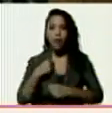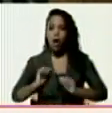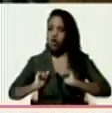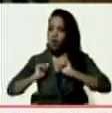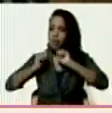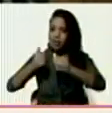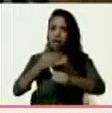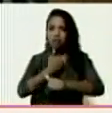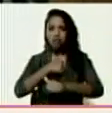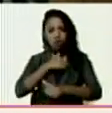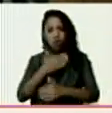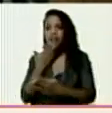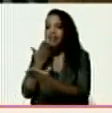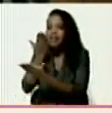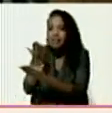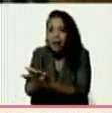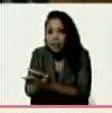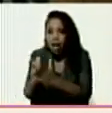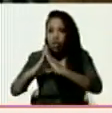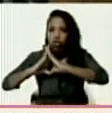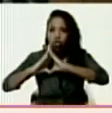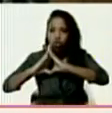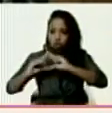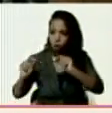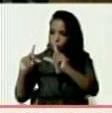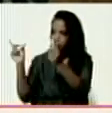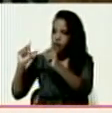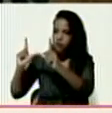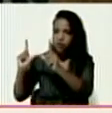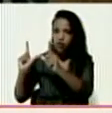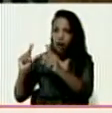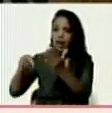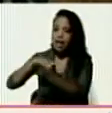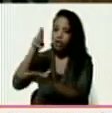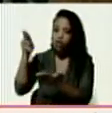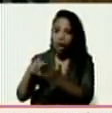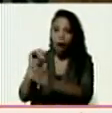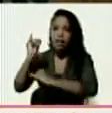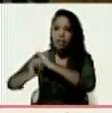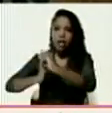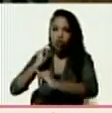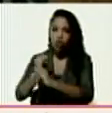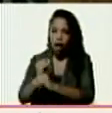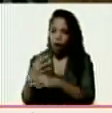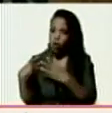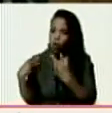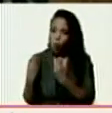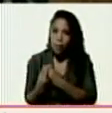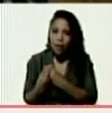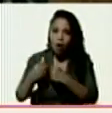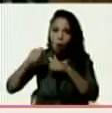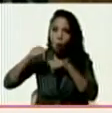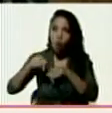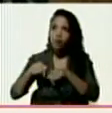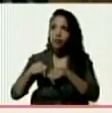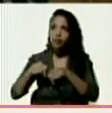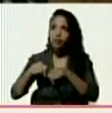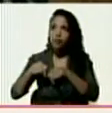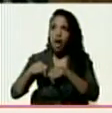agradecerle a todos los medios de comunicación nacional e internacional que nos acompañan